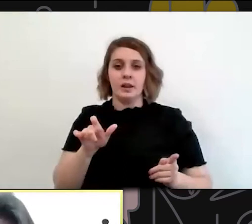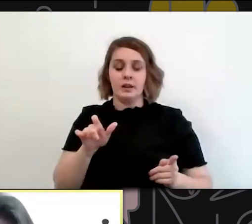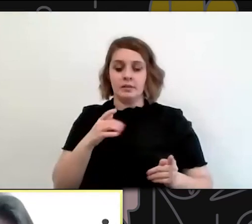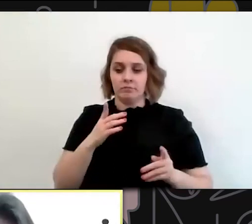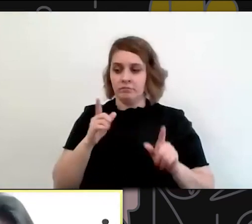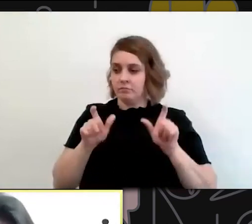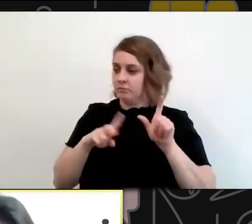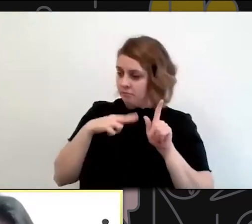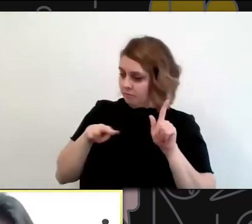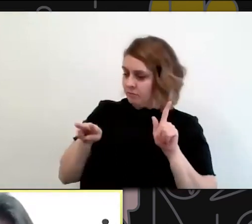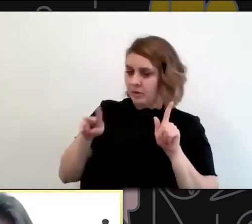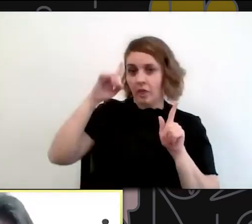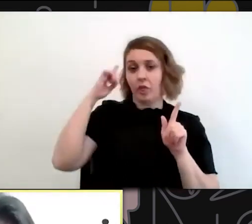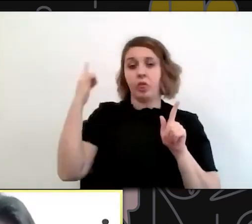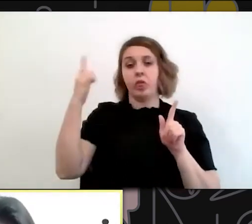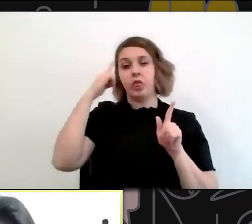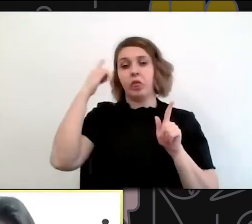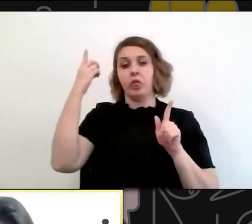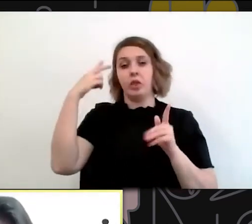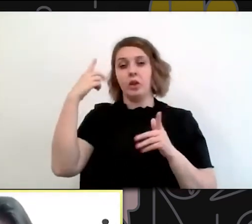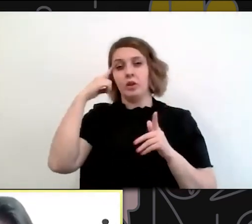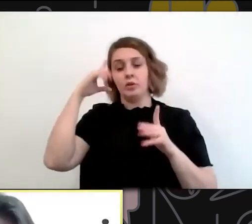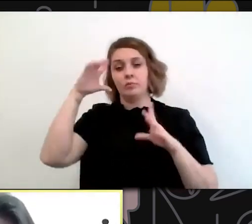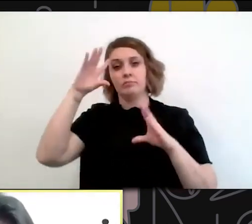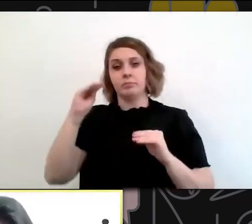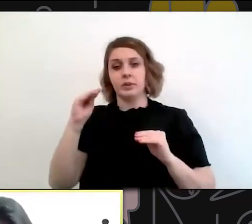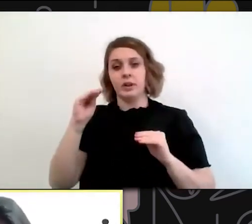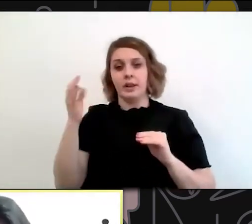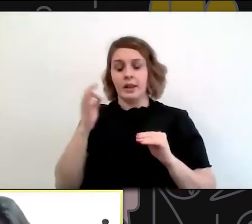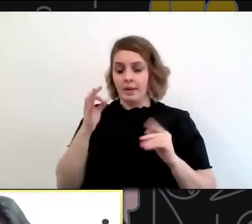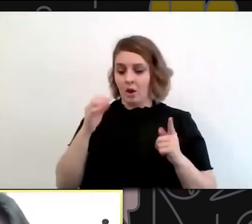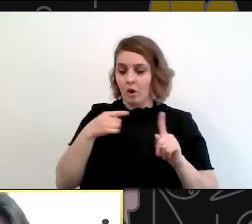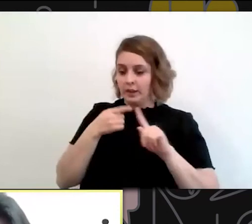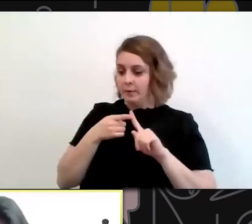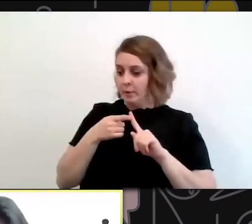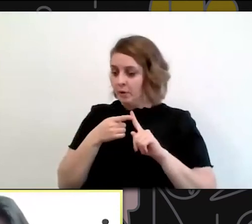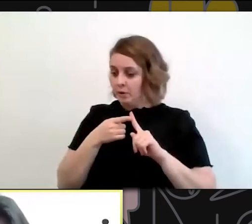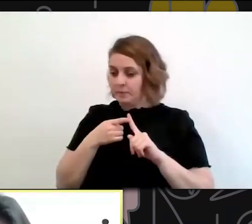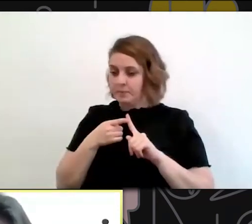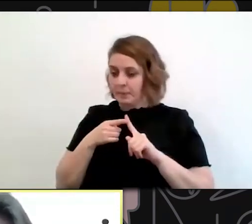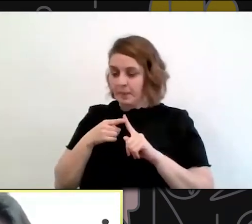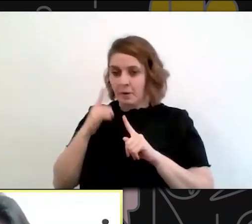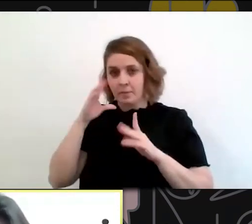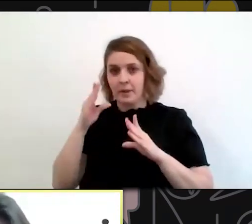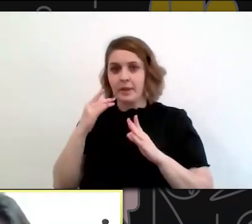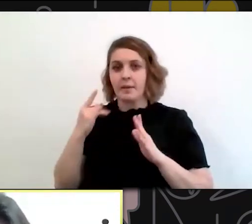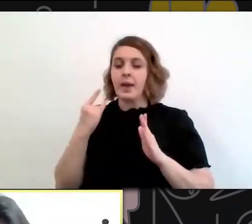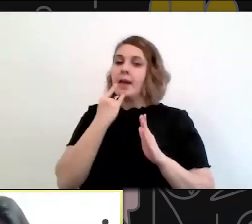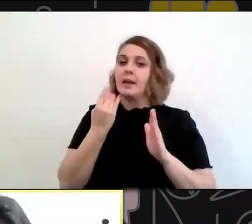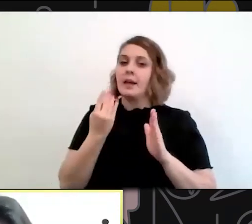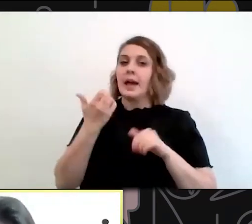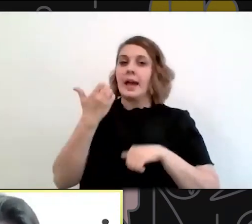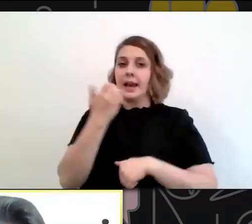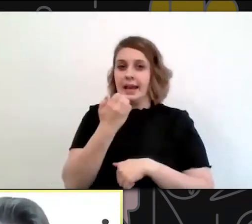que está inconsciente y que tienes que ponerte un poco para que reviva, tienes que ponerte a cargar una